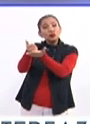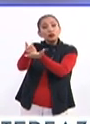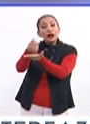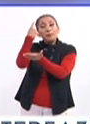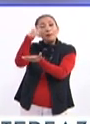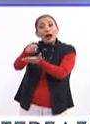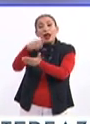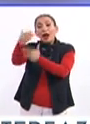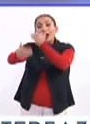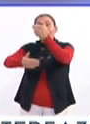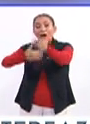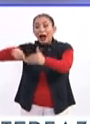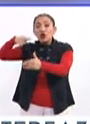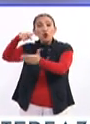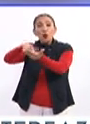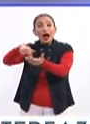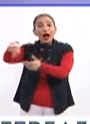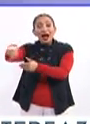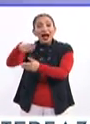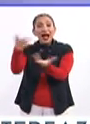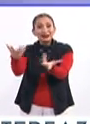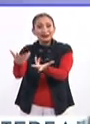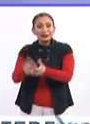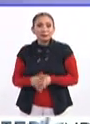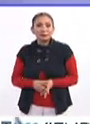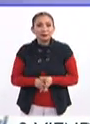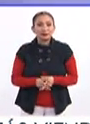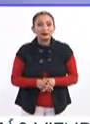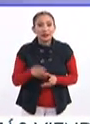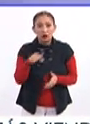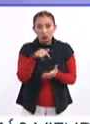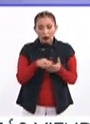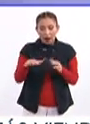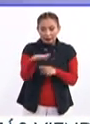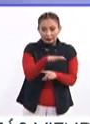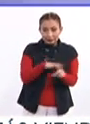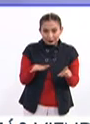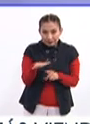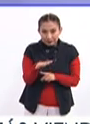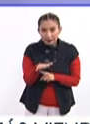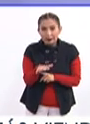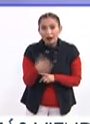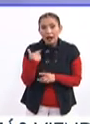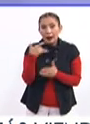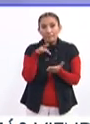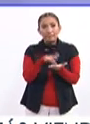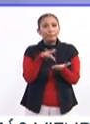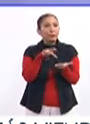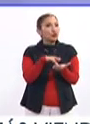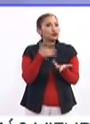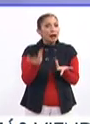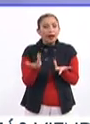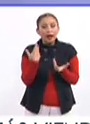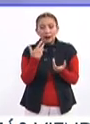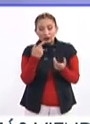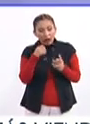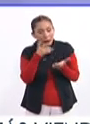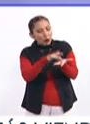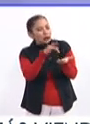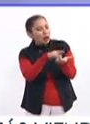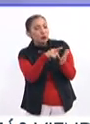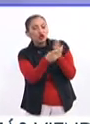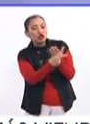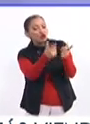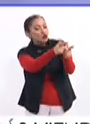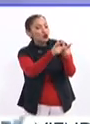de desarrollo ahí donde se invierte el dinero. O sea, en lo local, en apoyar una producción de